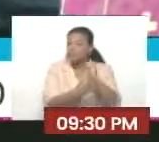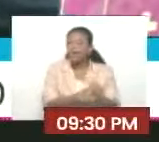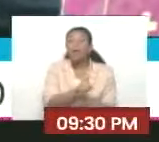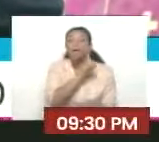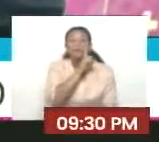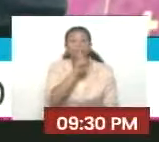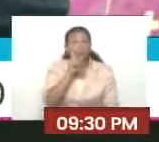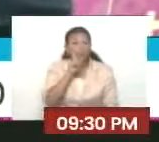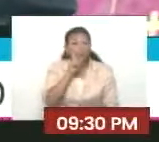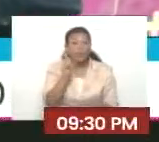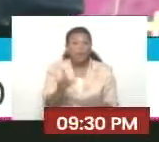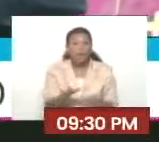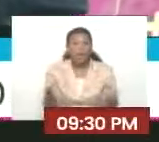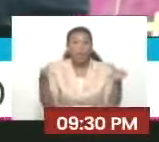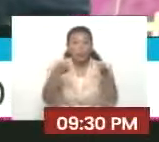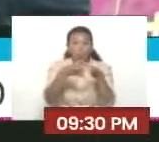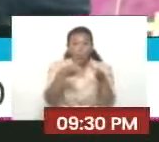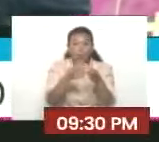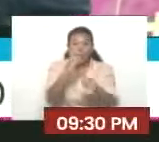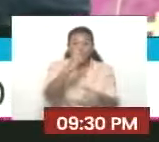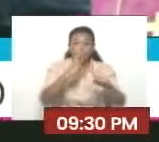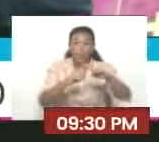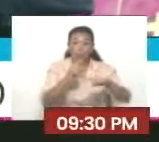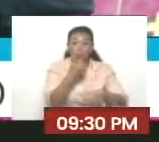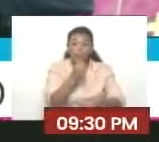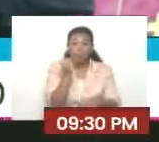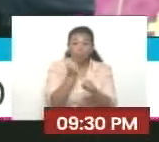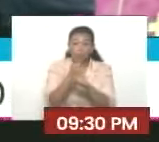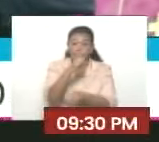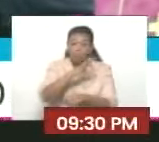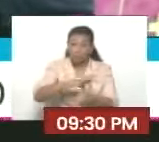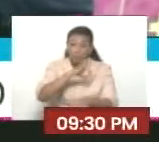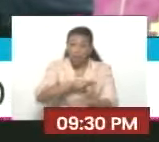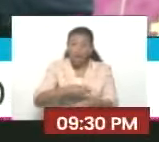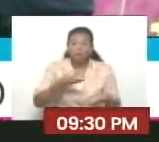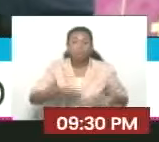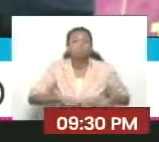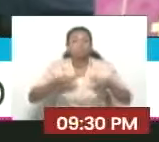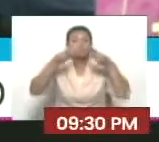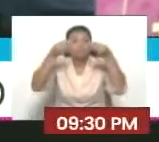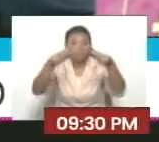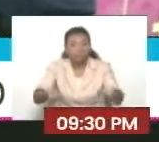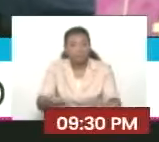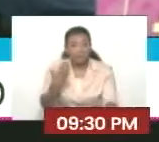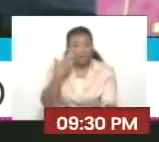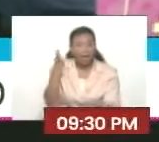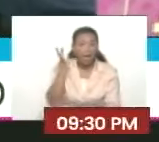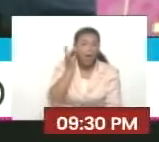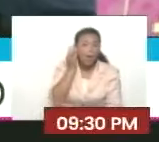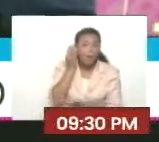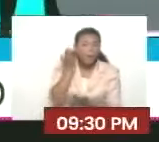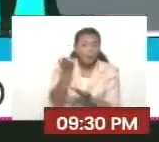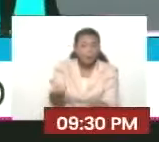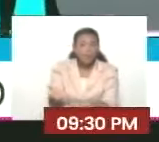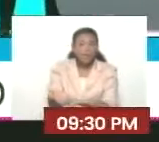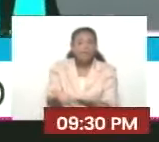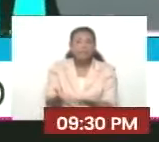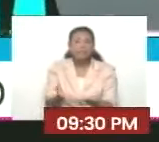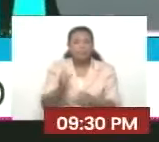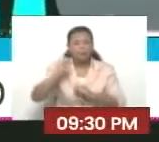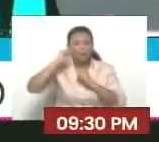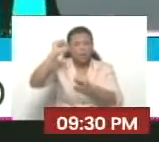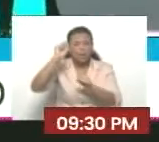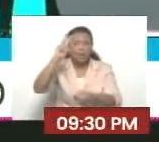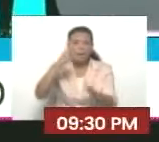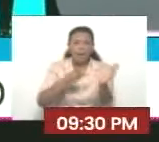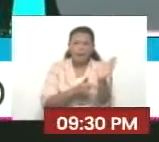nombre de el 1x10 del buen gobierno, le entrego a Miriam Gil, mi compatriota de La